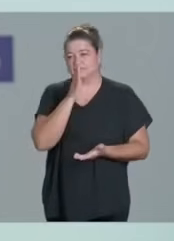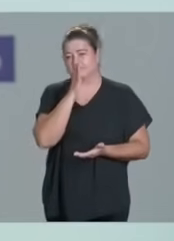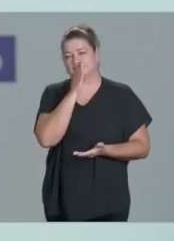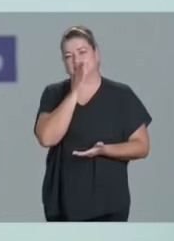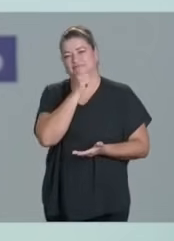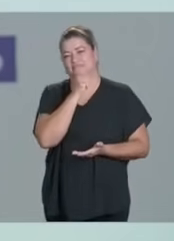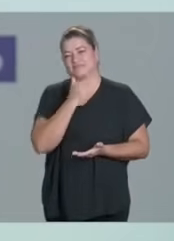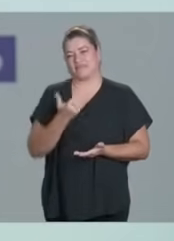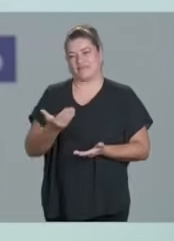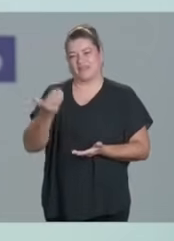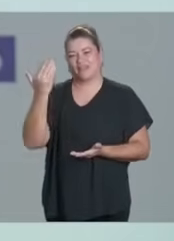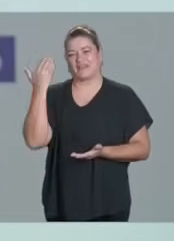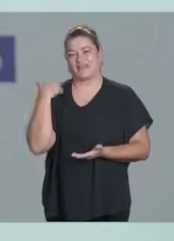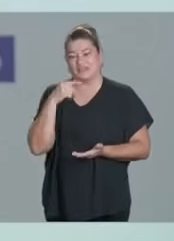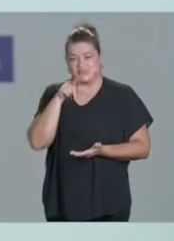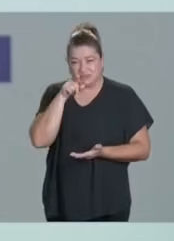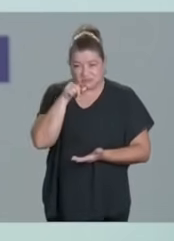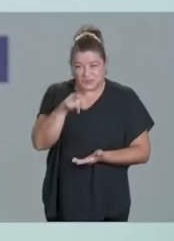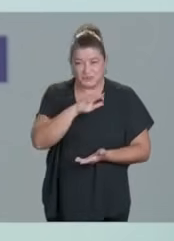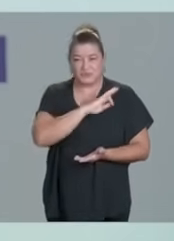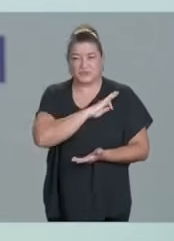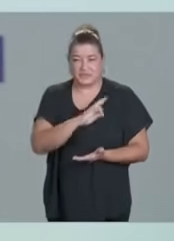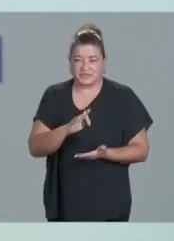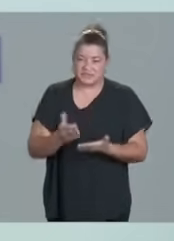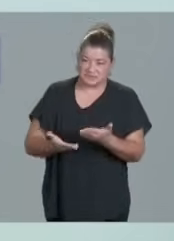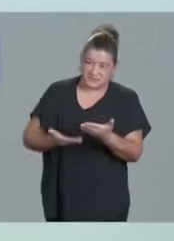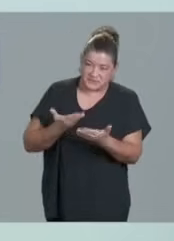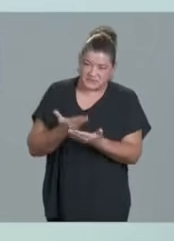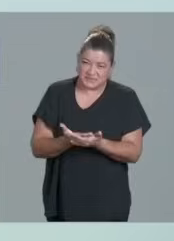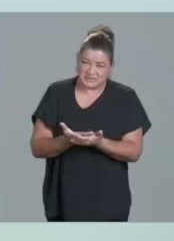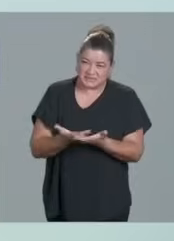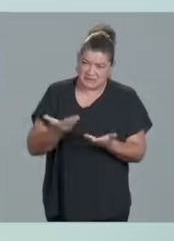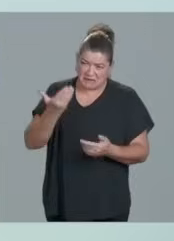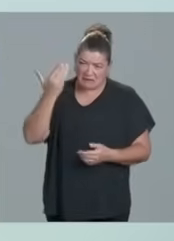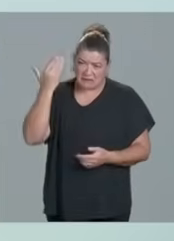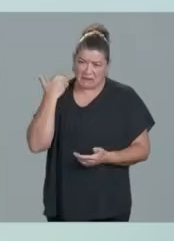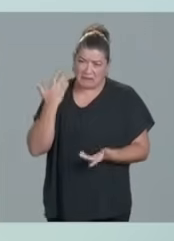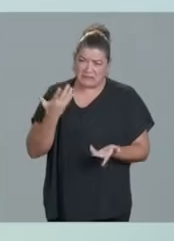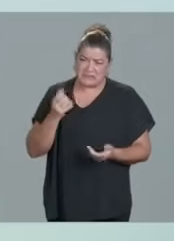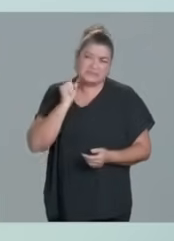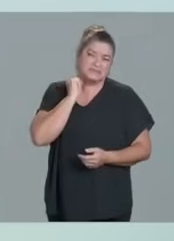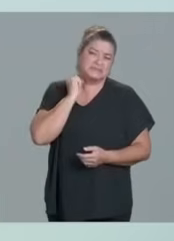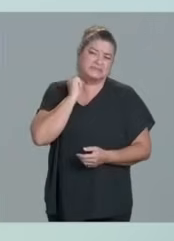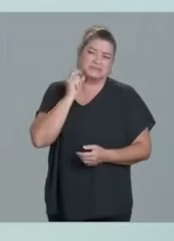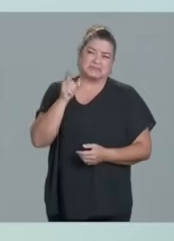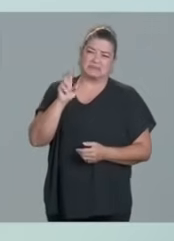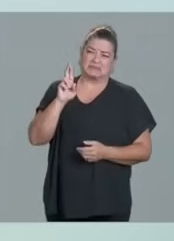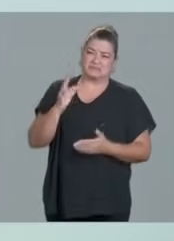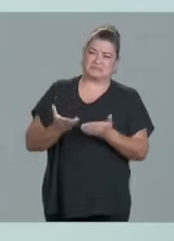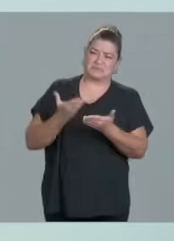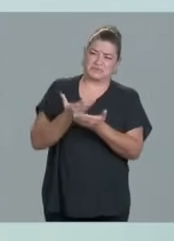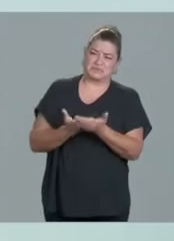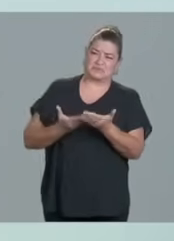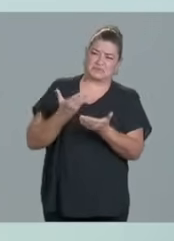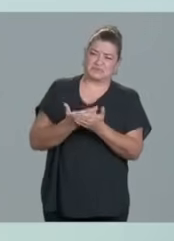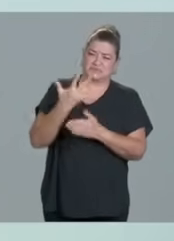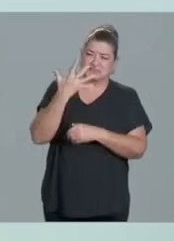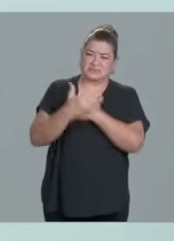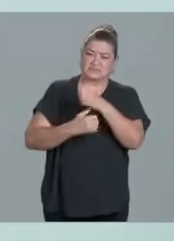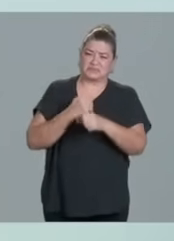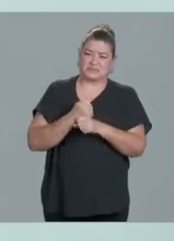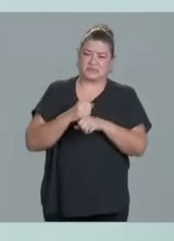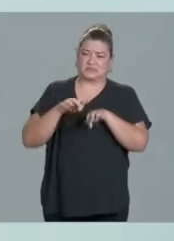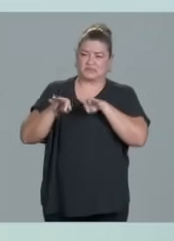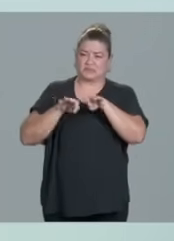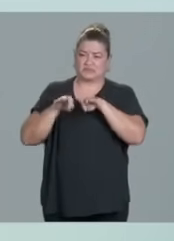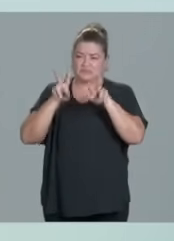cargo para hacerlas. Estas son las iniciativas que presentó la senadora Xóchitl Gálvez en 5 años sobre trabajo y previsión social y las